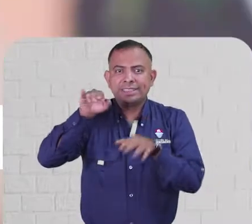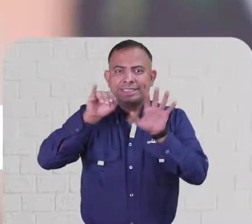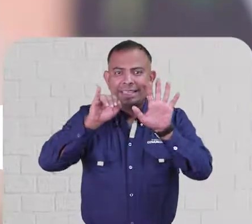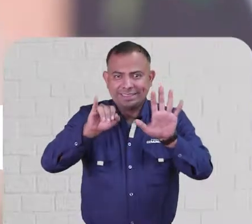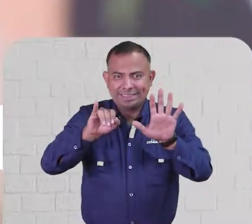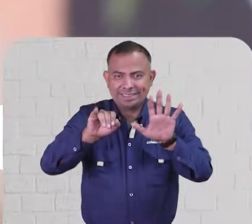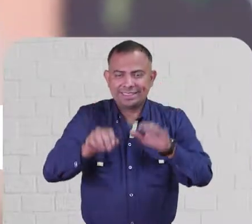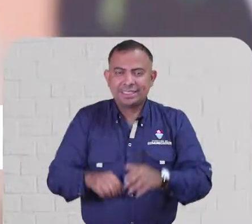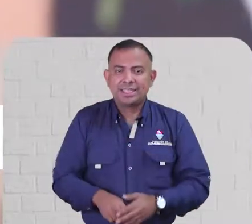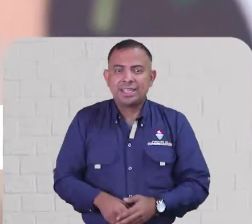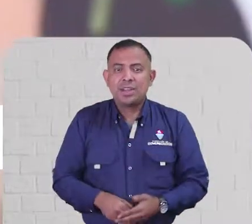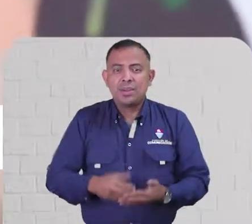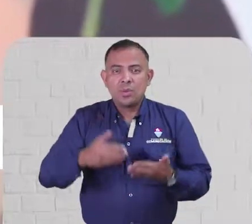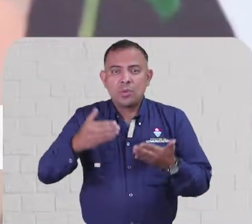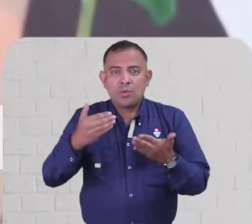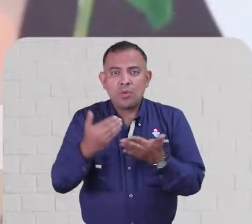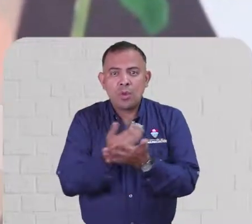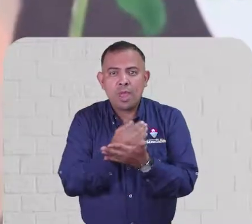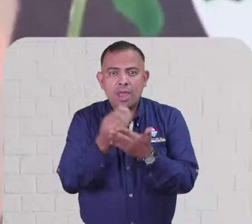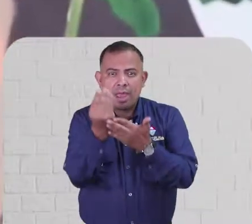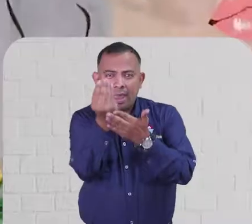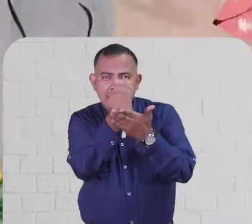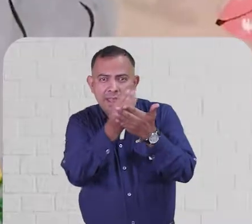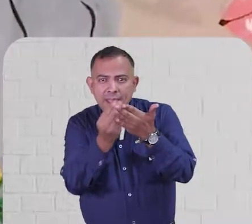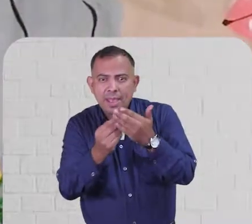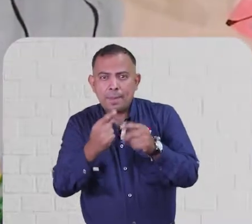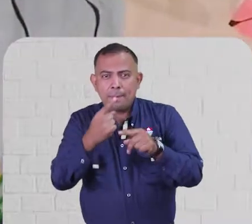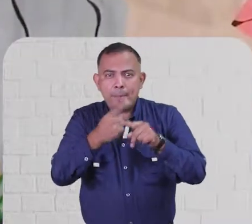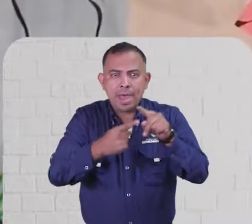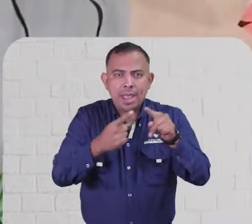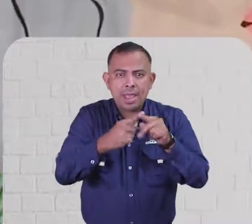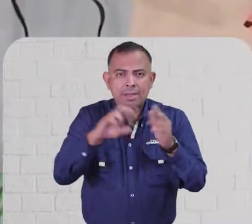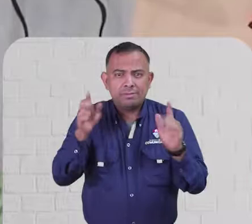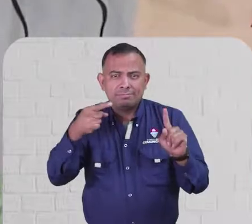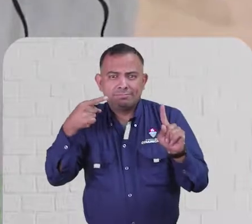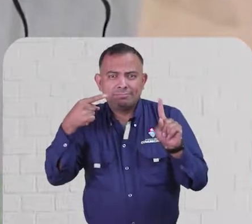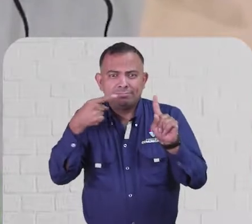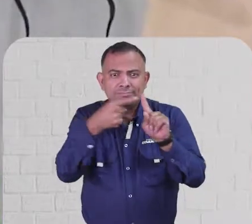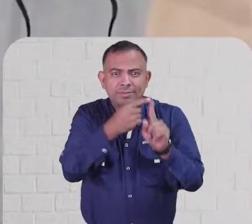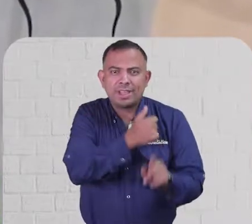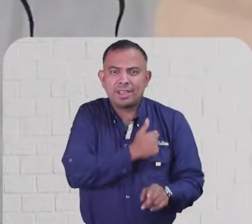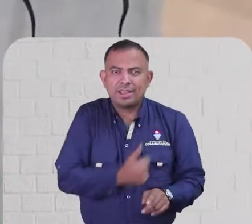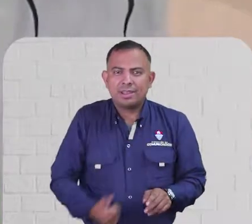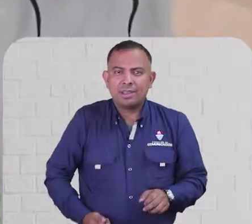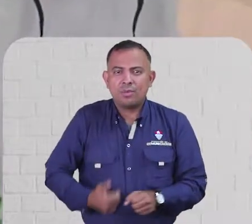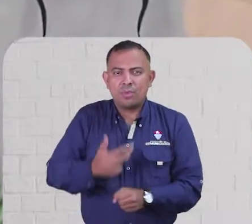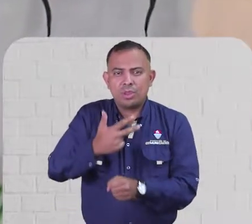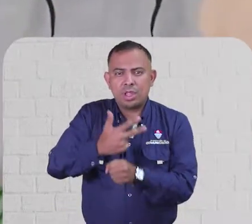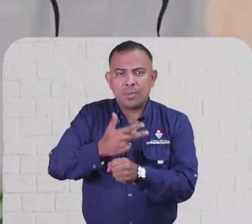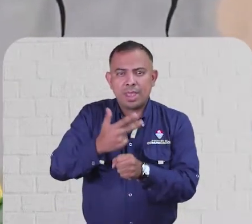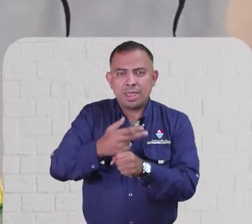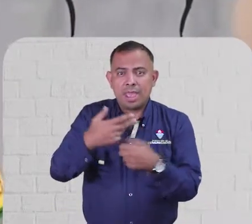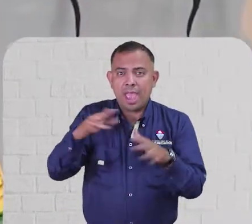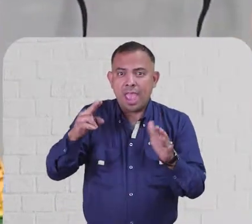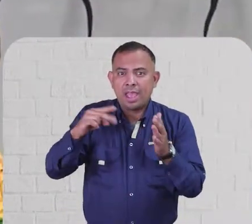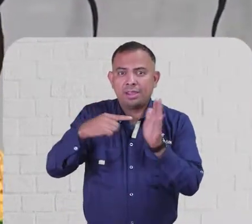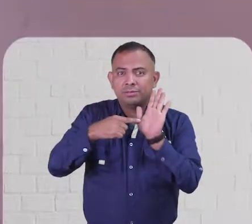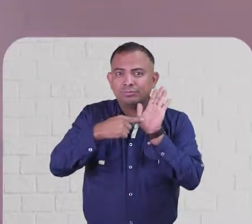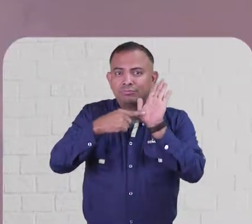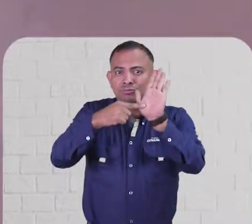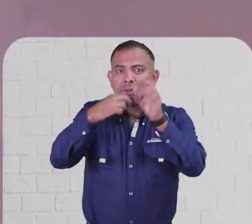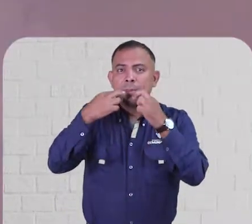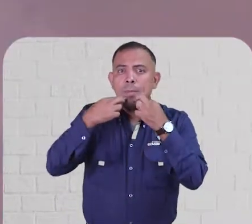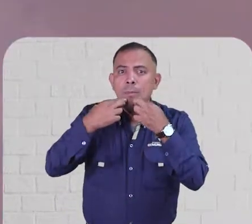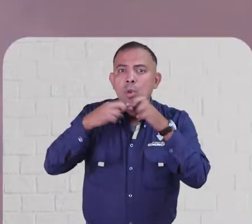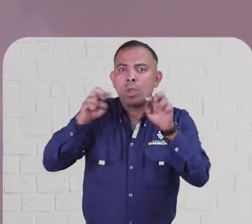Cipresales, zona 6. La nueva Ruta del Arte forma parte de los propósitos del alcalde de la Ciudad de Guatemala